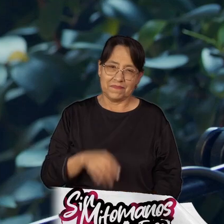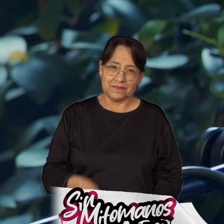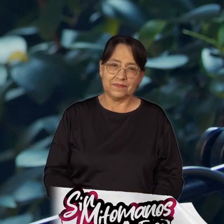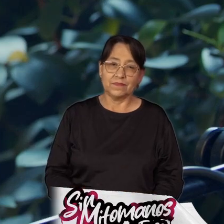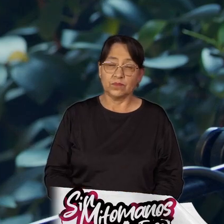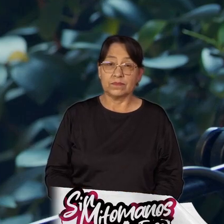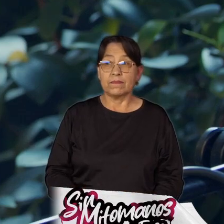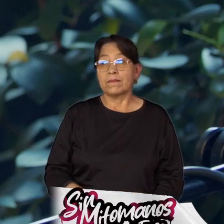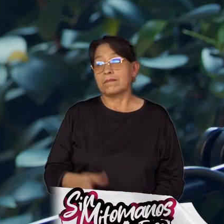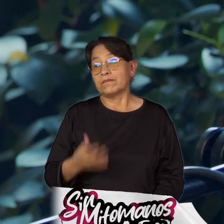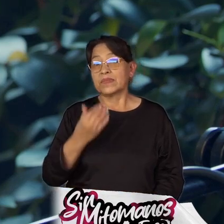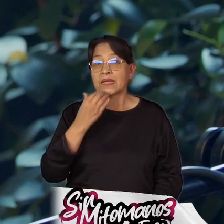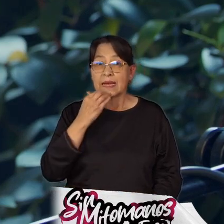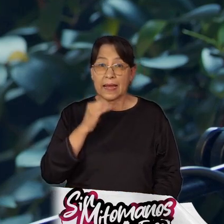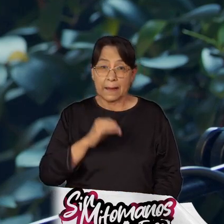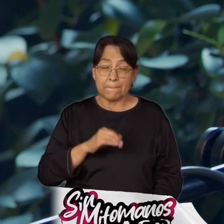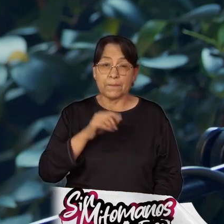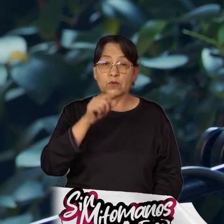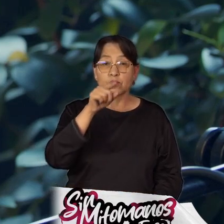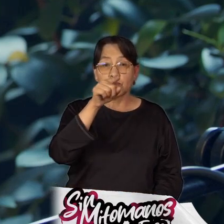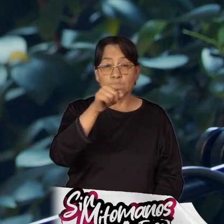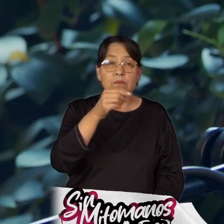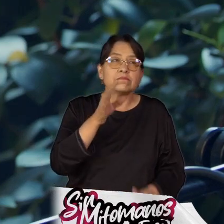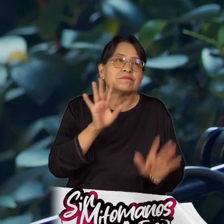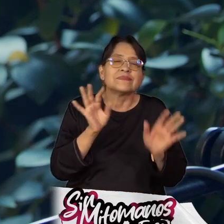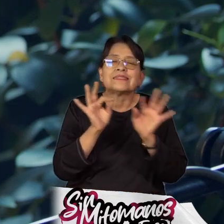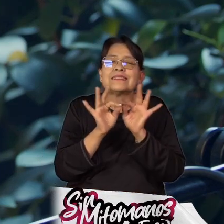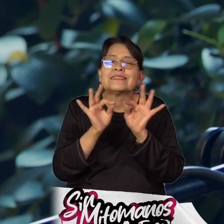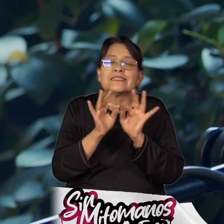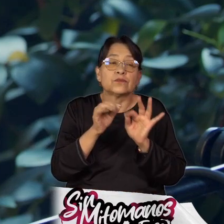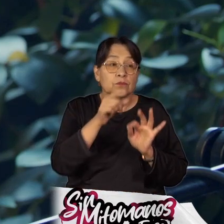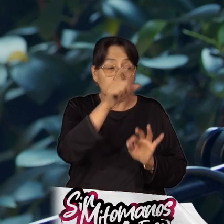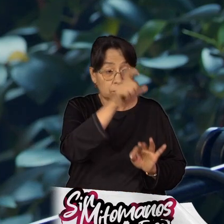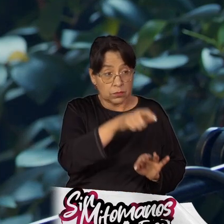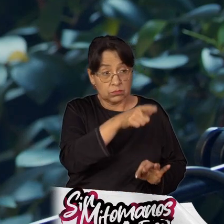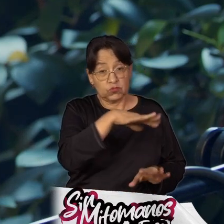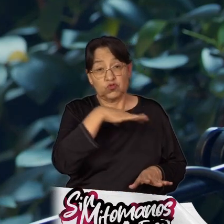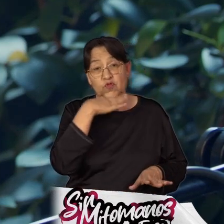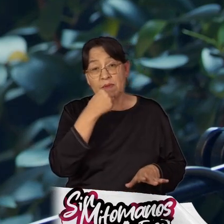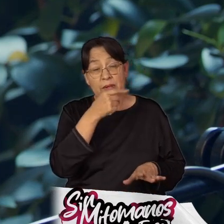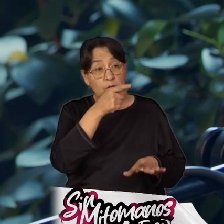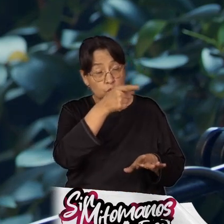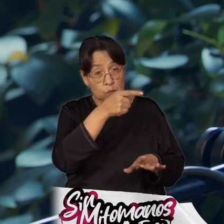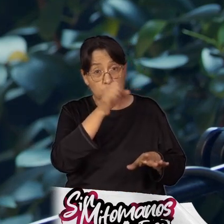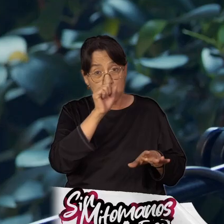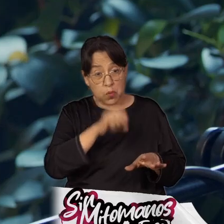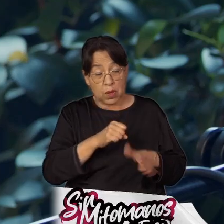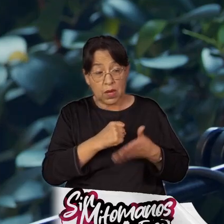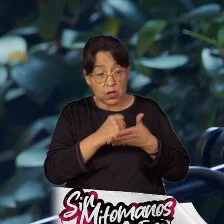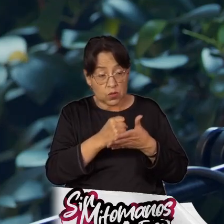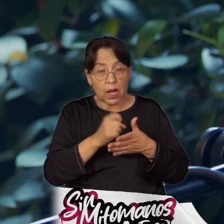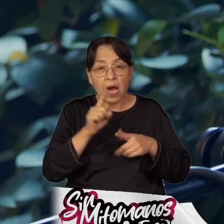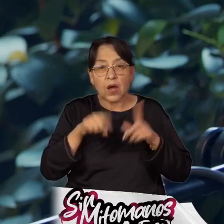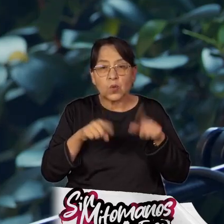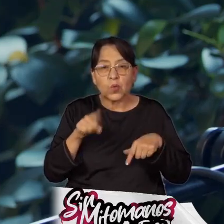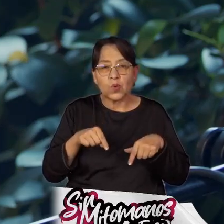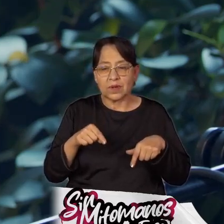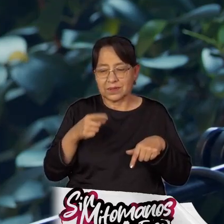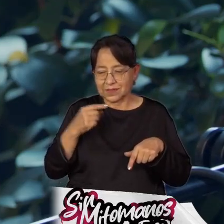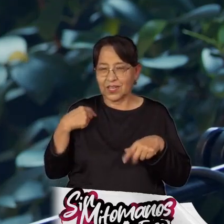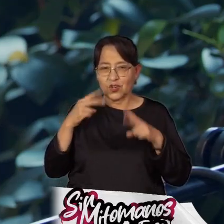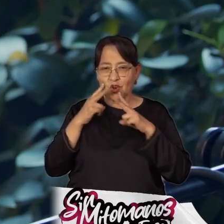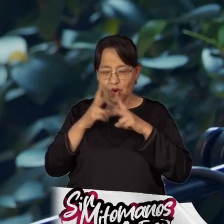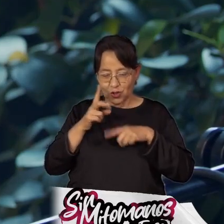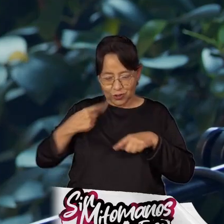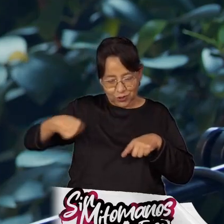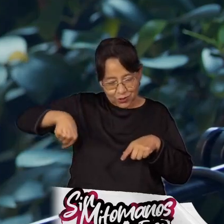siguiente: ¿estás supliendo la necesidad de los que están en tu alrededor? Tú eres aquel o aquella que